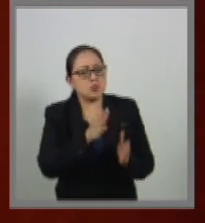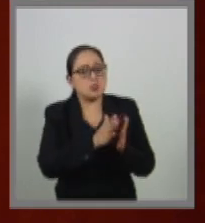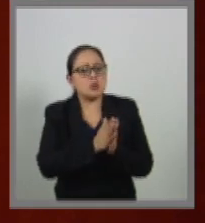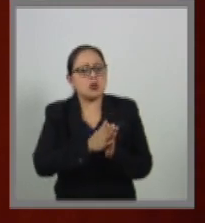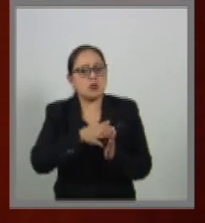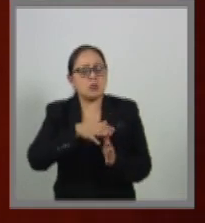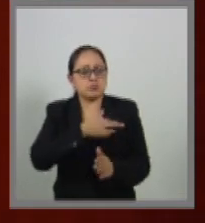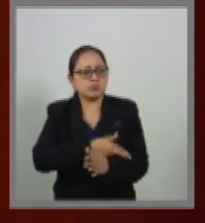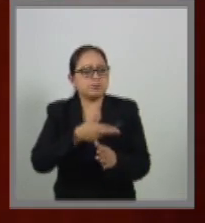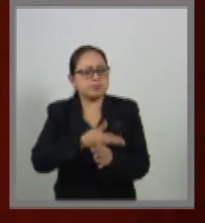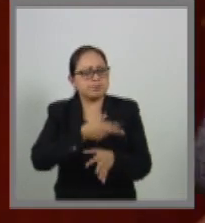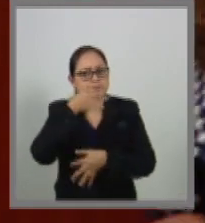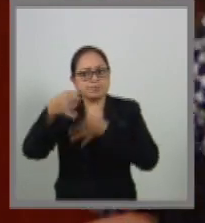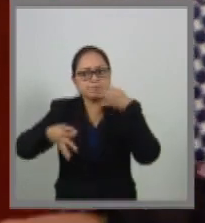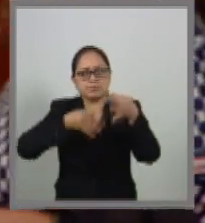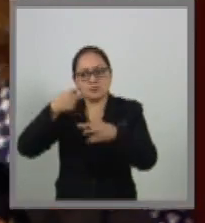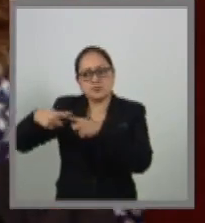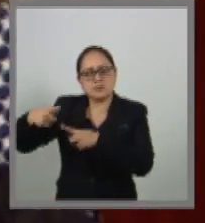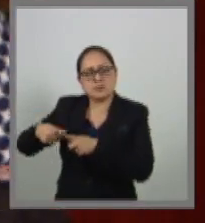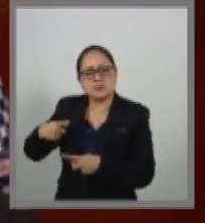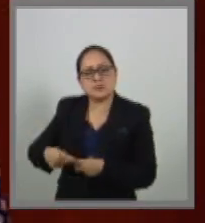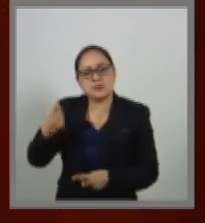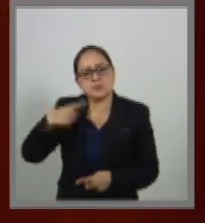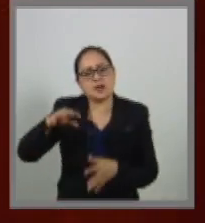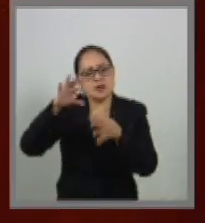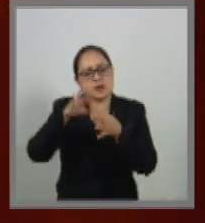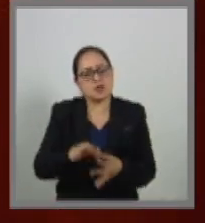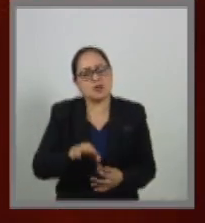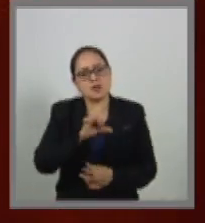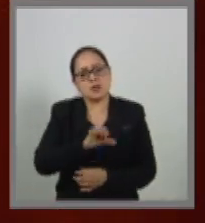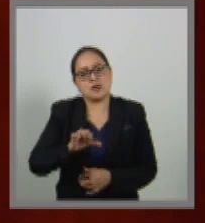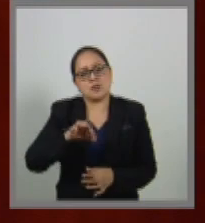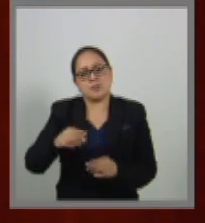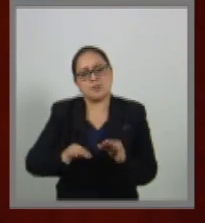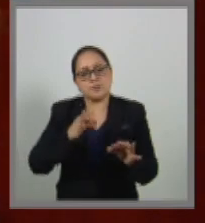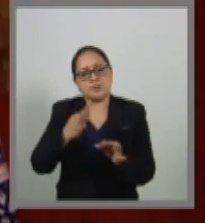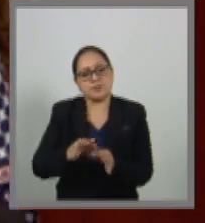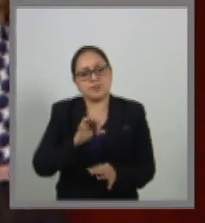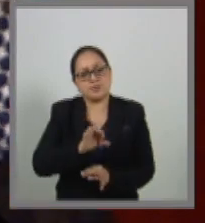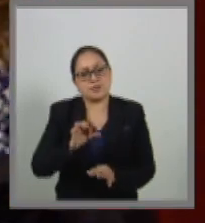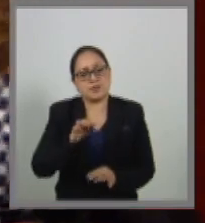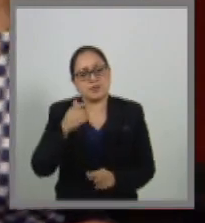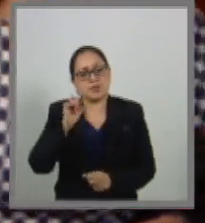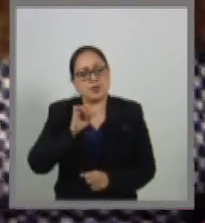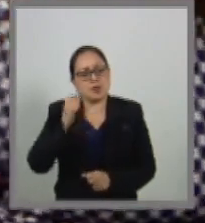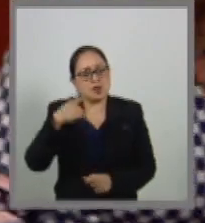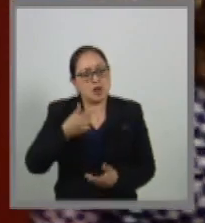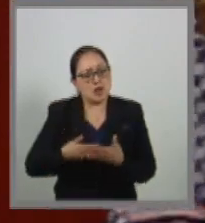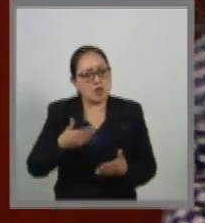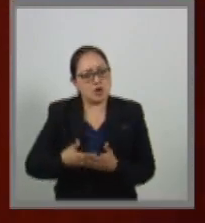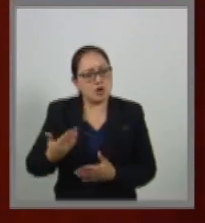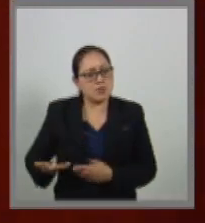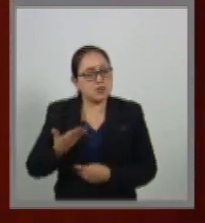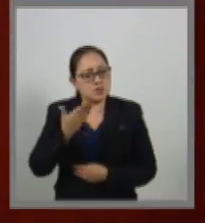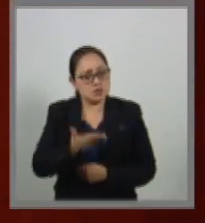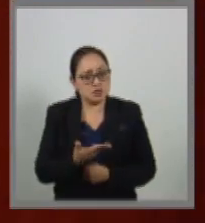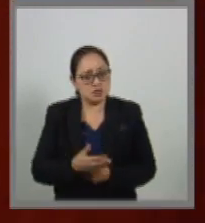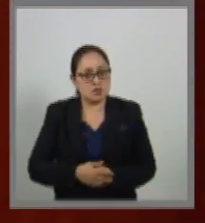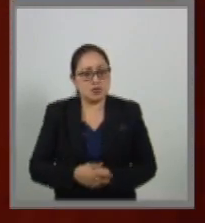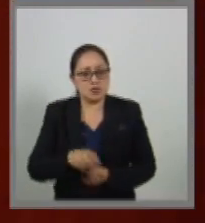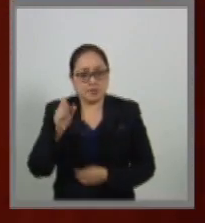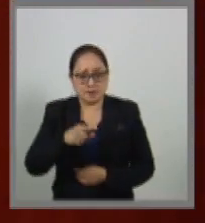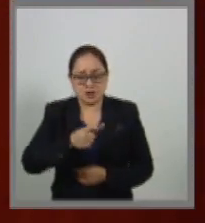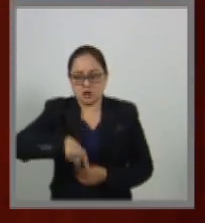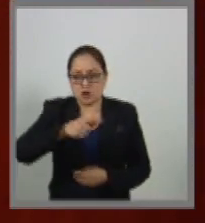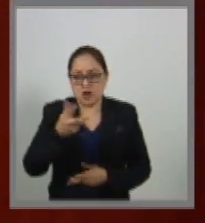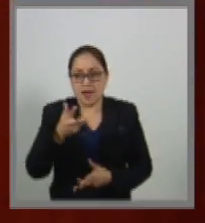las instrucciones que correspondan a efecto de que se dé fiel cumplimiento a la presente petición, así como se